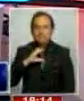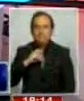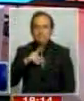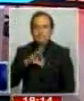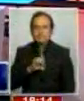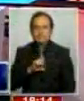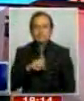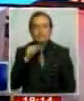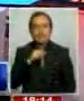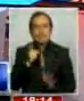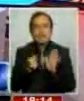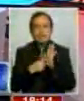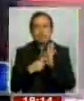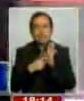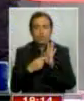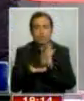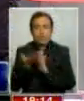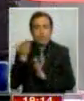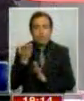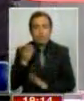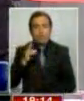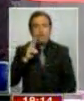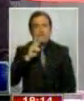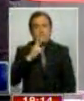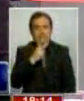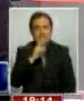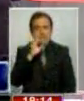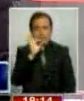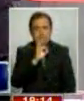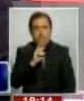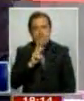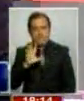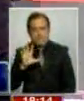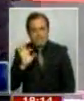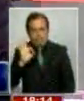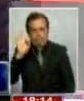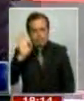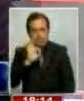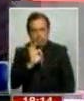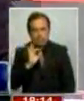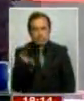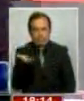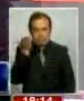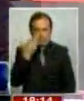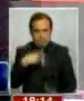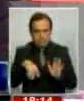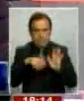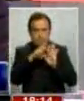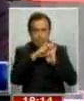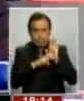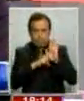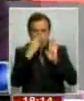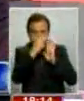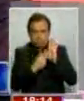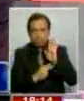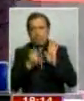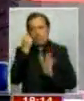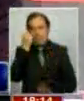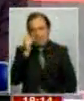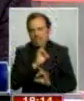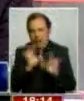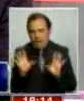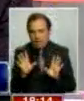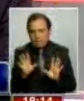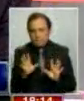Los impuestos suben de primera categoría de 20 a 25, y eso es tajante. ¿Ah? Y quienes ya han leído el proyecto de ley ya lo entendieron. ¿Qué es lo que ocurre,